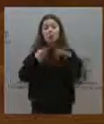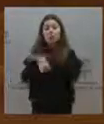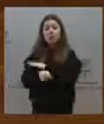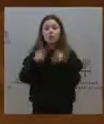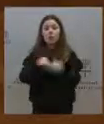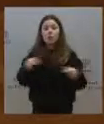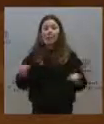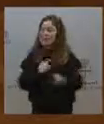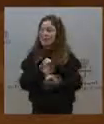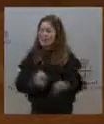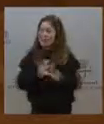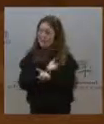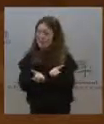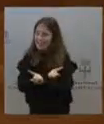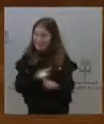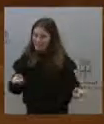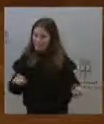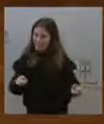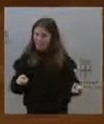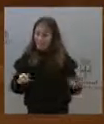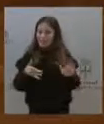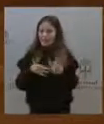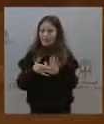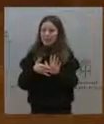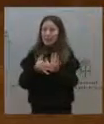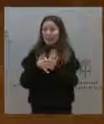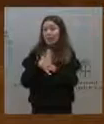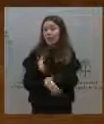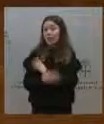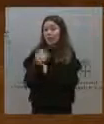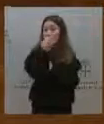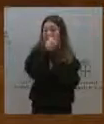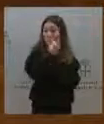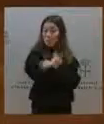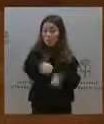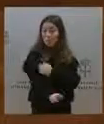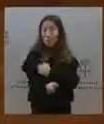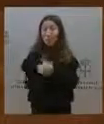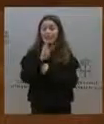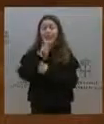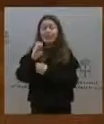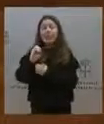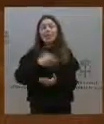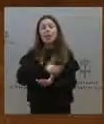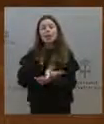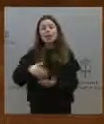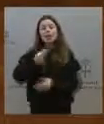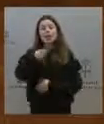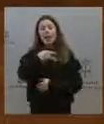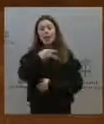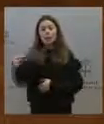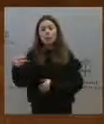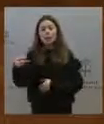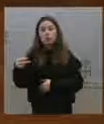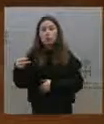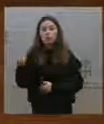ingenio sin parangón de este Gobierno es que, además, más de 30 millones de euros están sin ejecución del fondo COVID que usted dijo iba a estar disponible